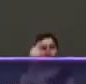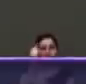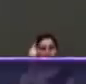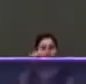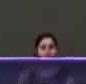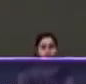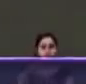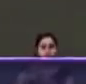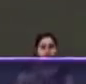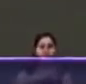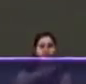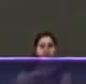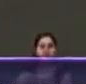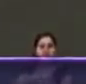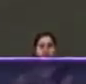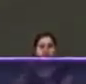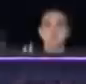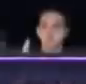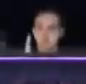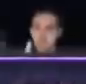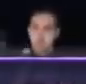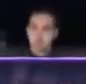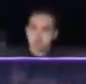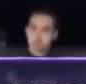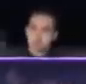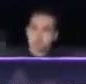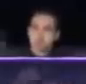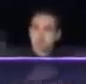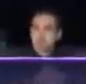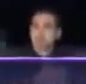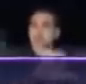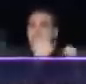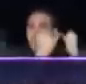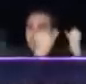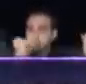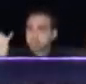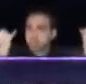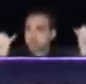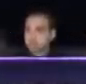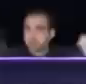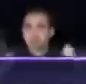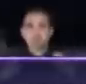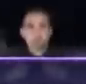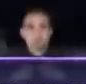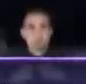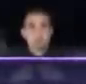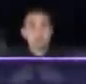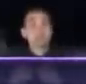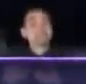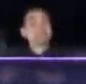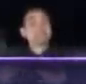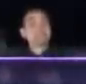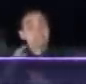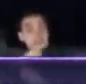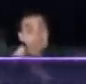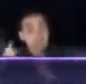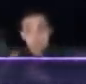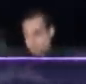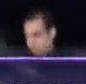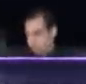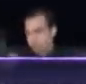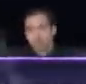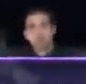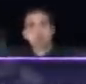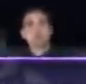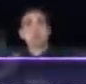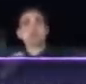energético para todos los puertorriqueños. Recientemente anunciamos la conversión a gas natural de las unidades